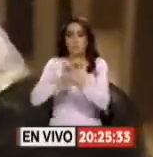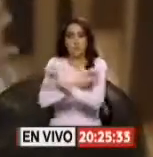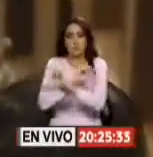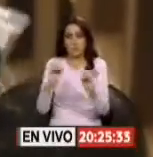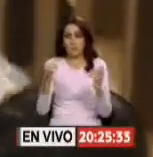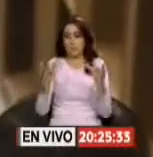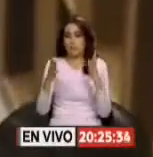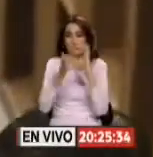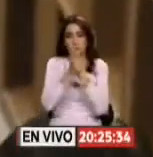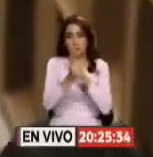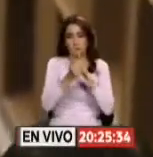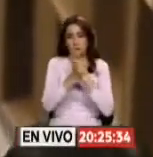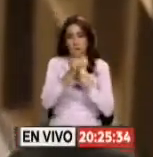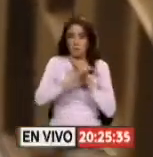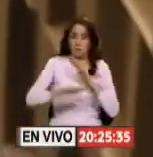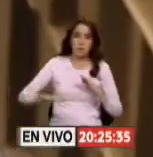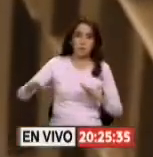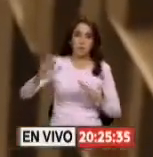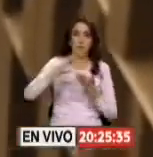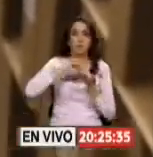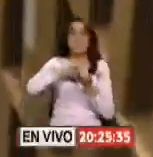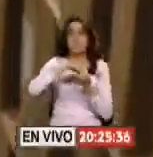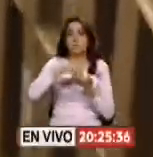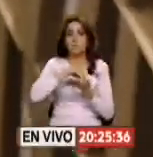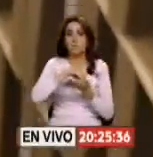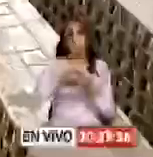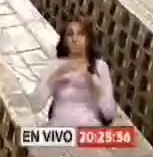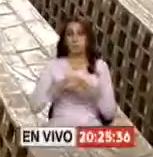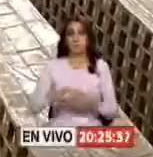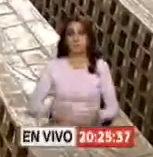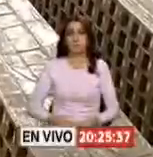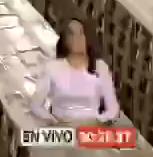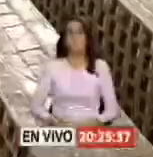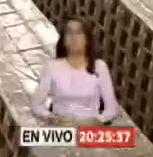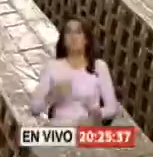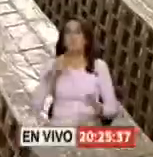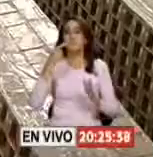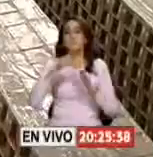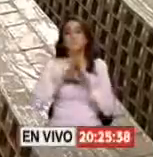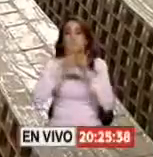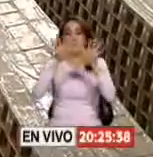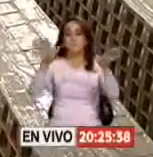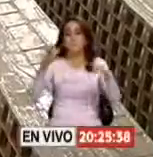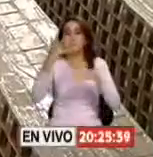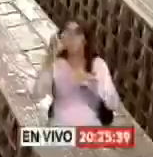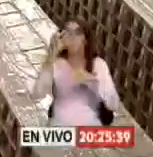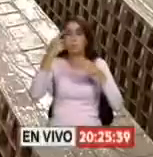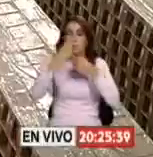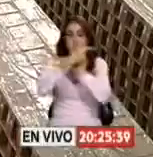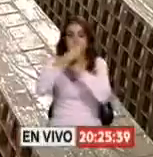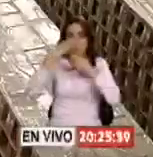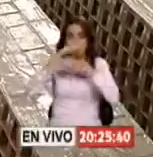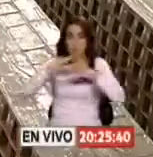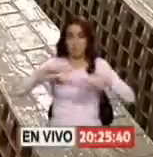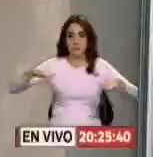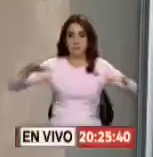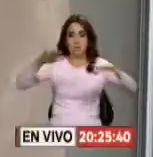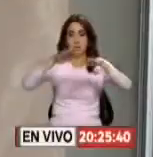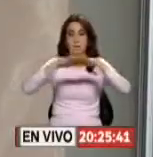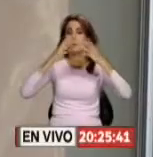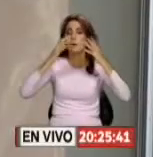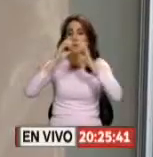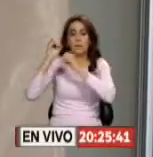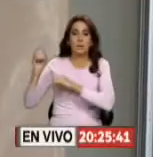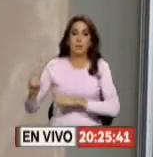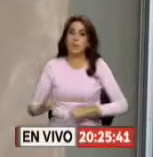las capacitaciones que reciben los miembros de las juntas receptoras del voto. Será distribuida el próximo 15 de marzo con el material logístico,